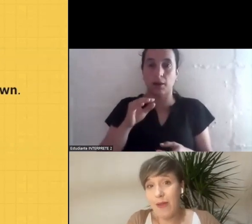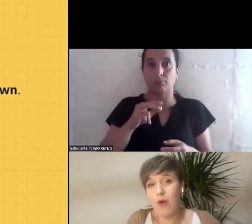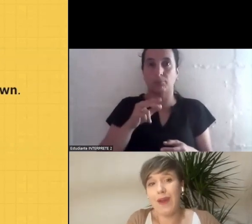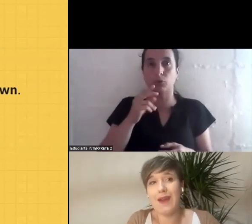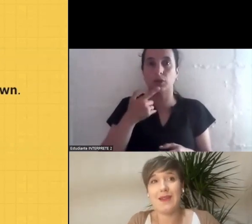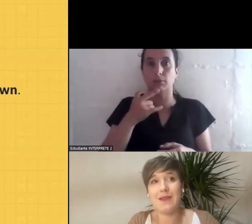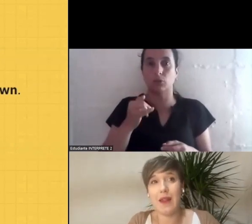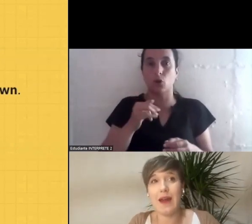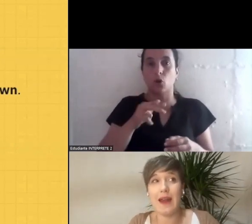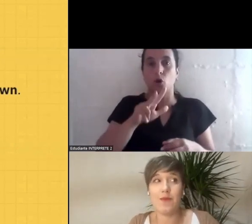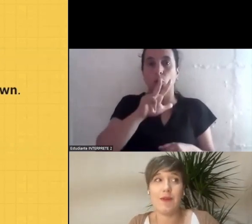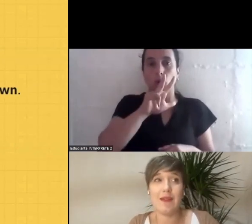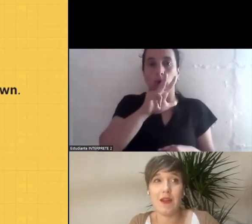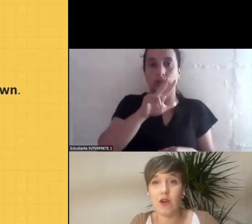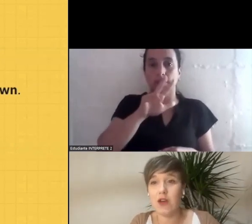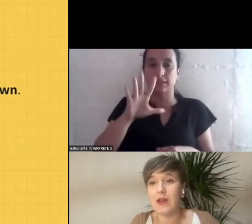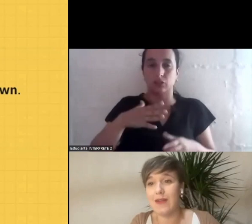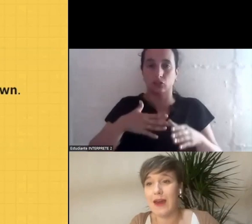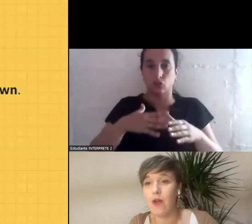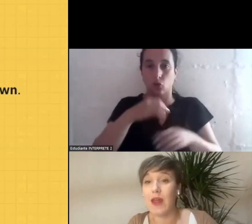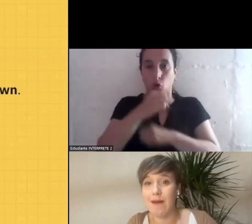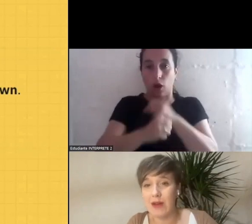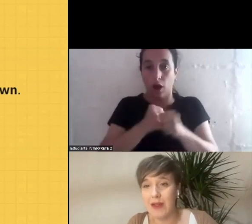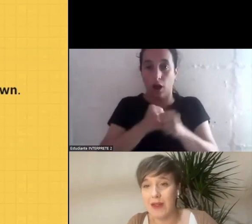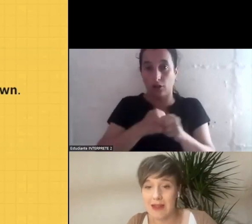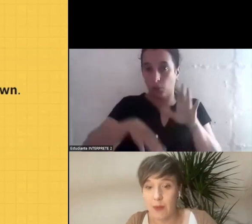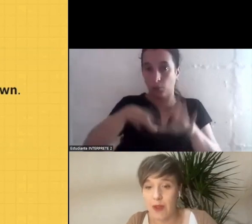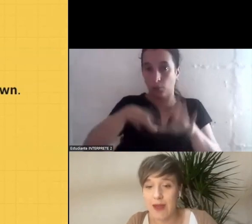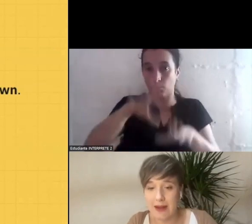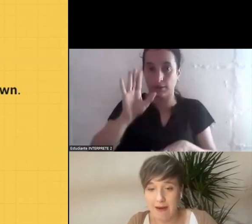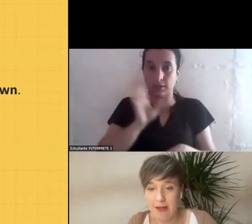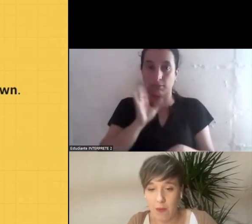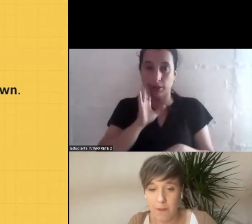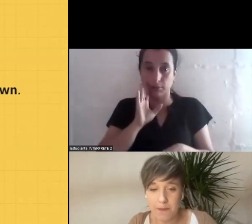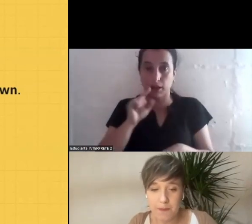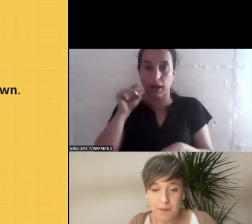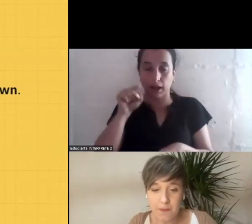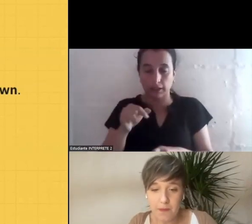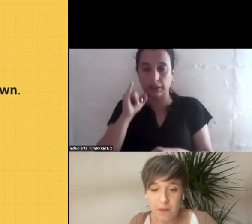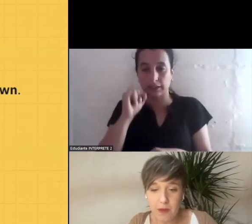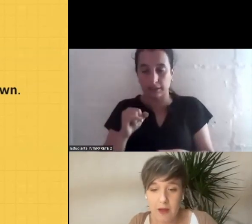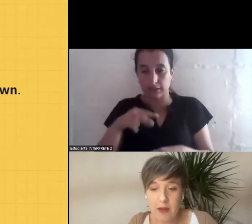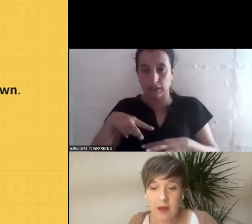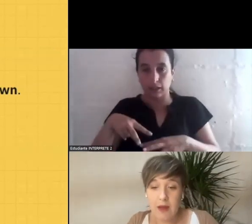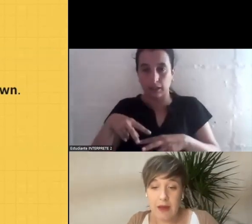de la edad o que si es verdad que las pruebas anteriores nos han indicado que debemos hacer este tipo de cribado.